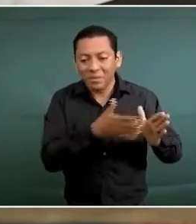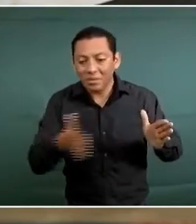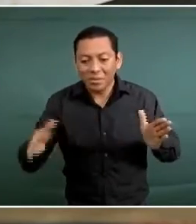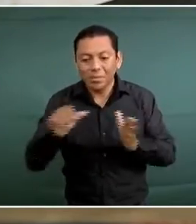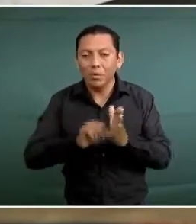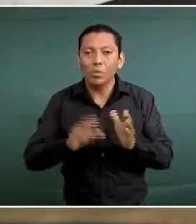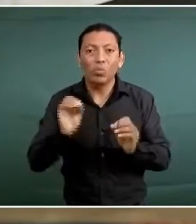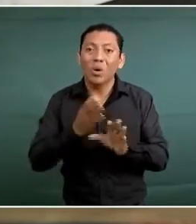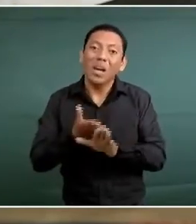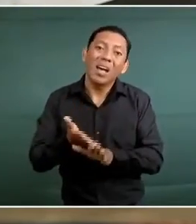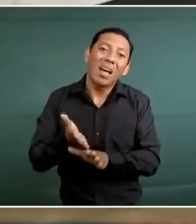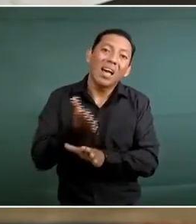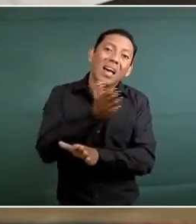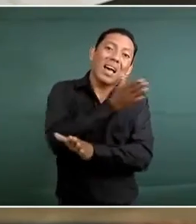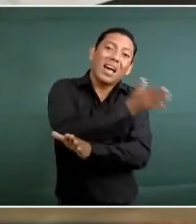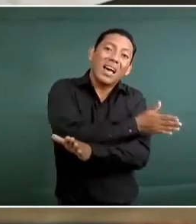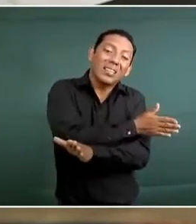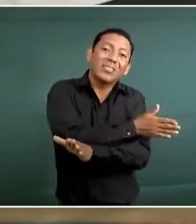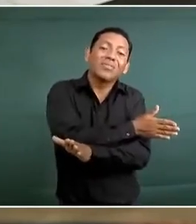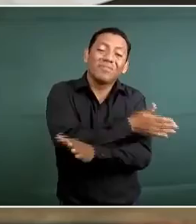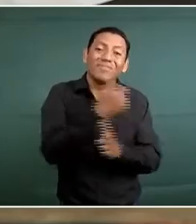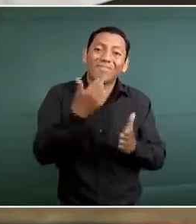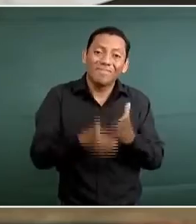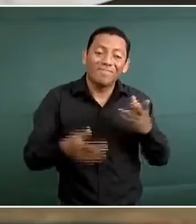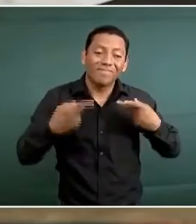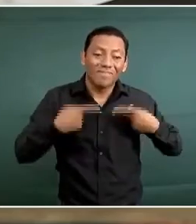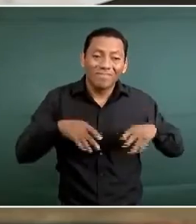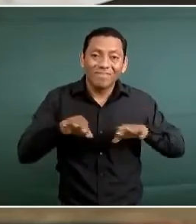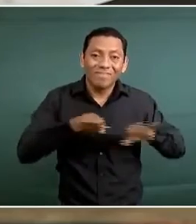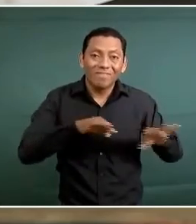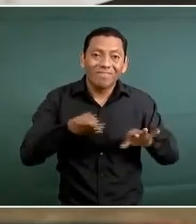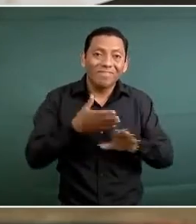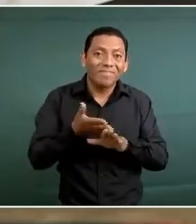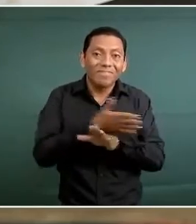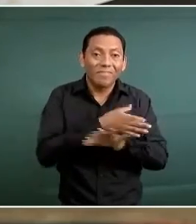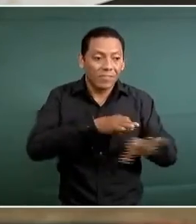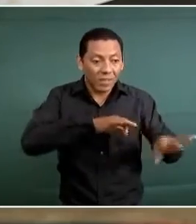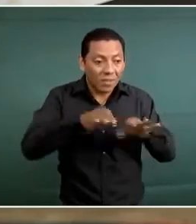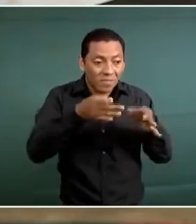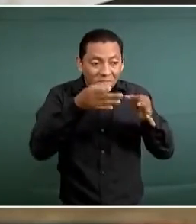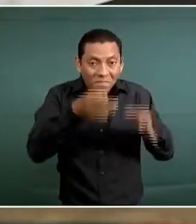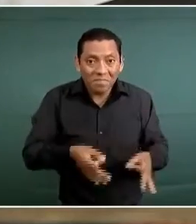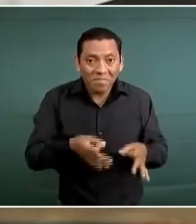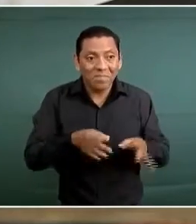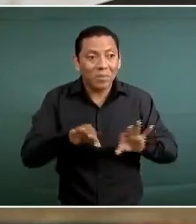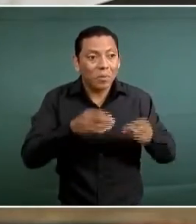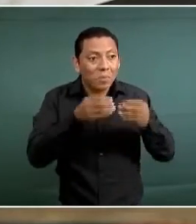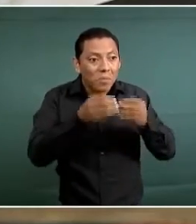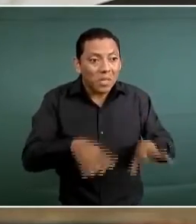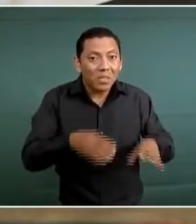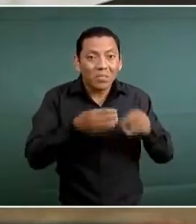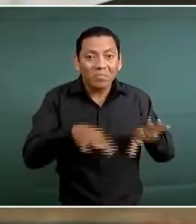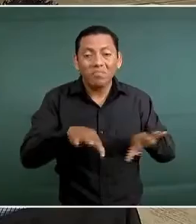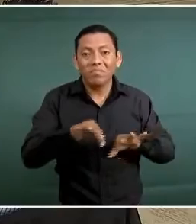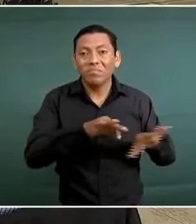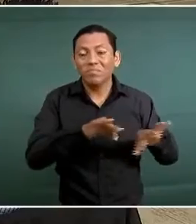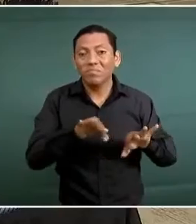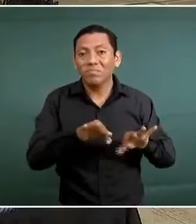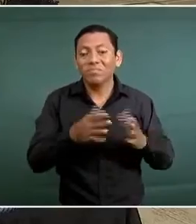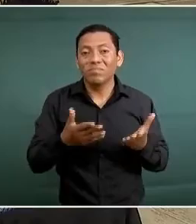refieren a los que ya estaban rezagados para los que perdieron un empleo formal para los que perdieron un empleo